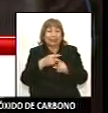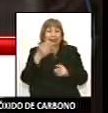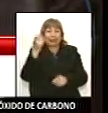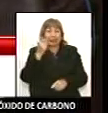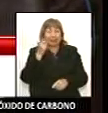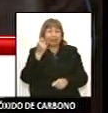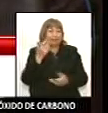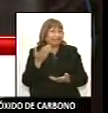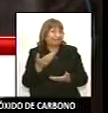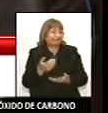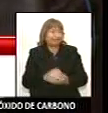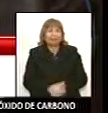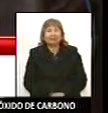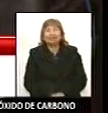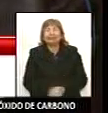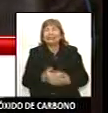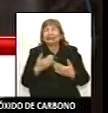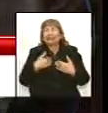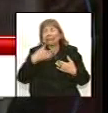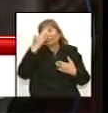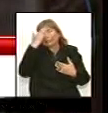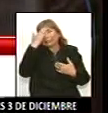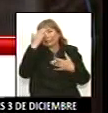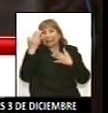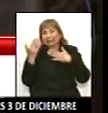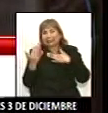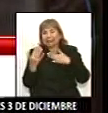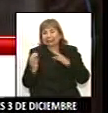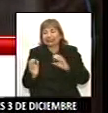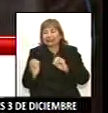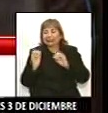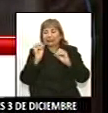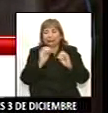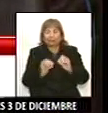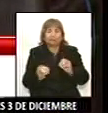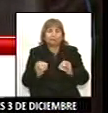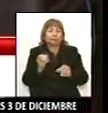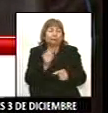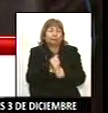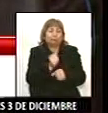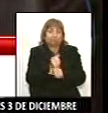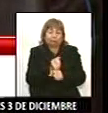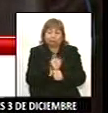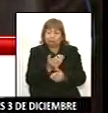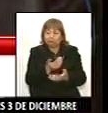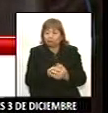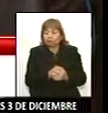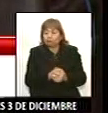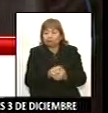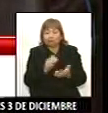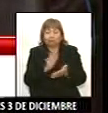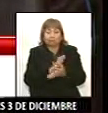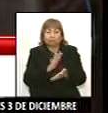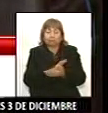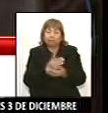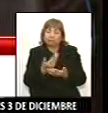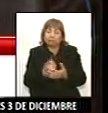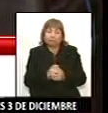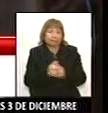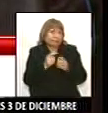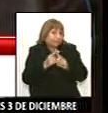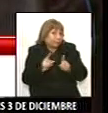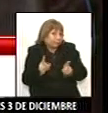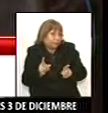irregularmente tengan la esperanza de poder ser reubicados o reincorporados en la Administración. Sin